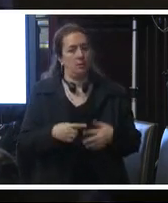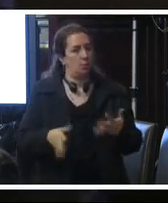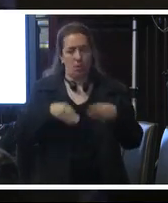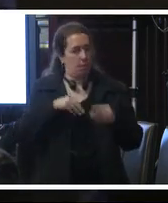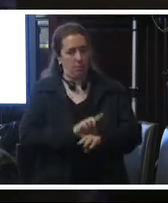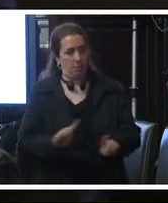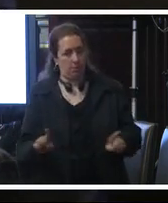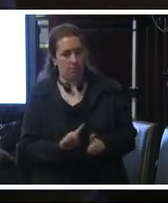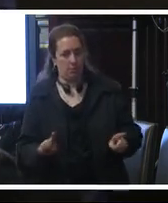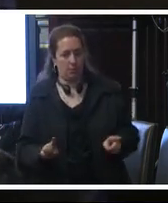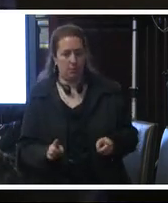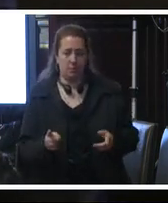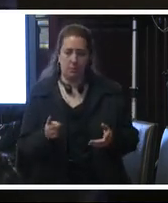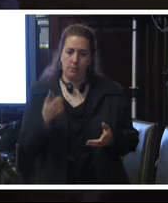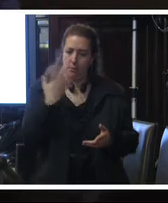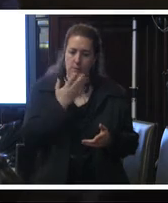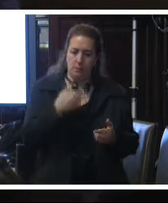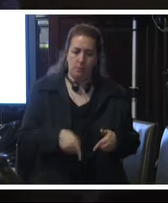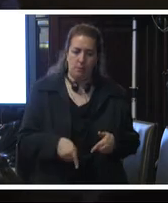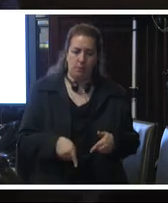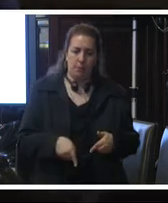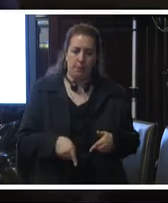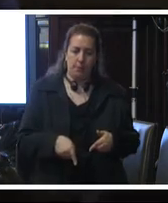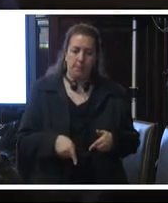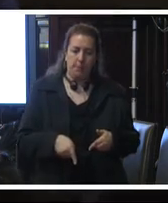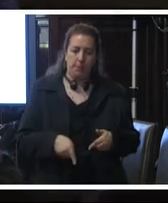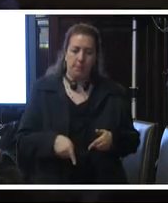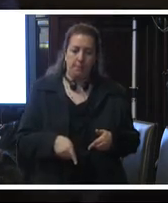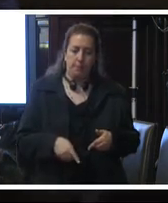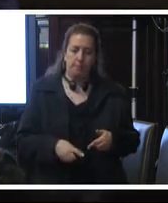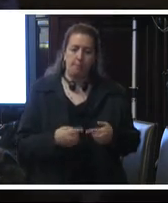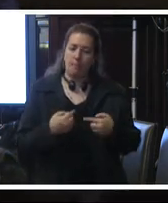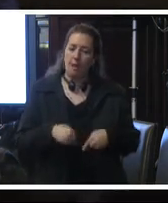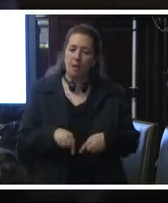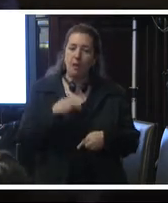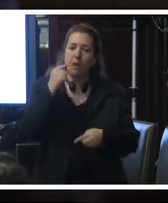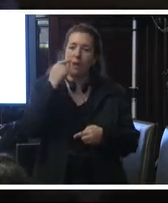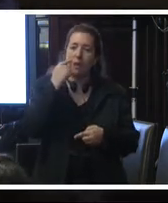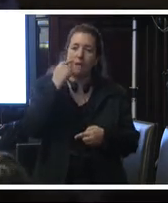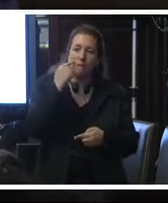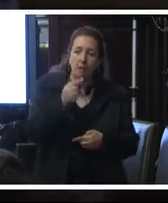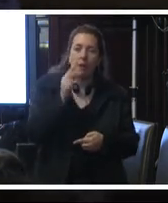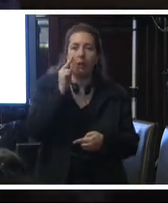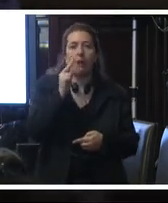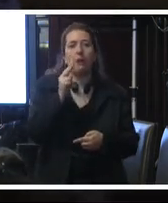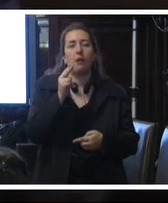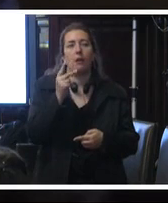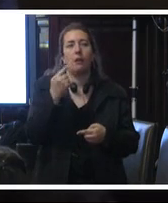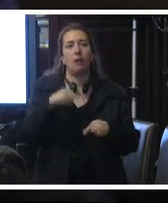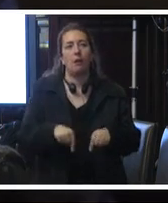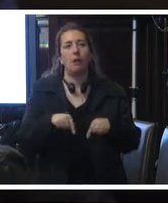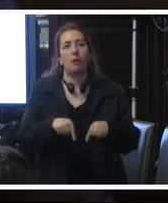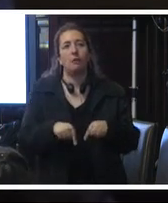indignante y realmente hay que reaccionar e identificar en cuanto a que